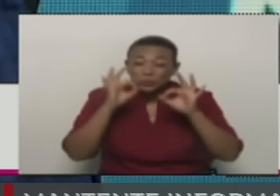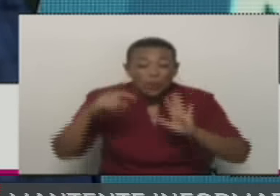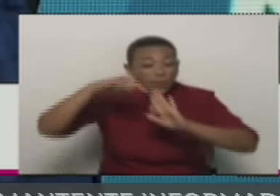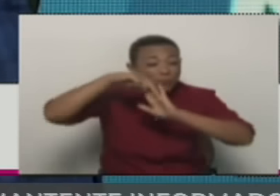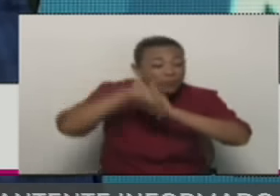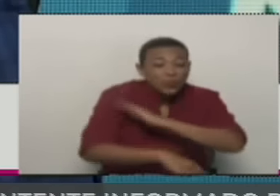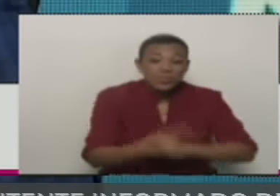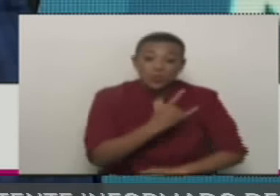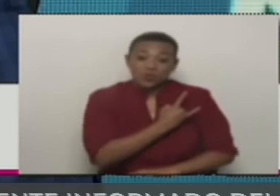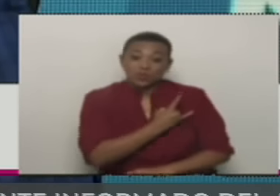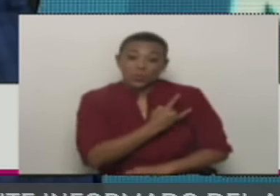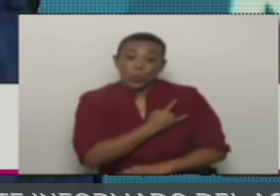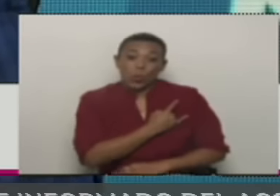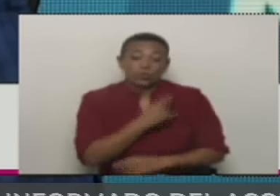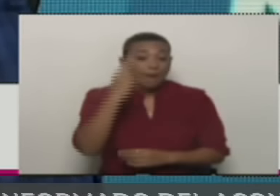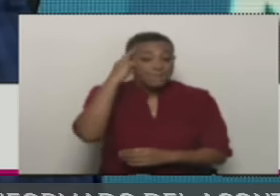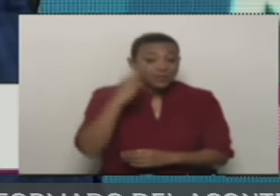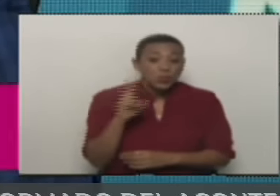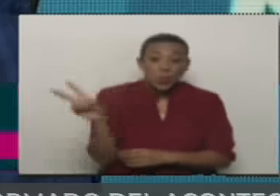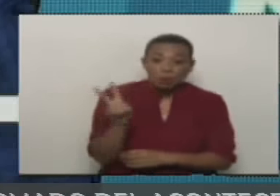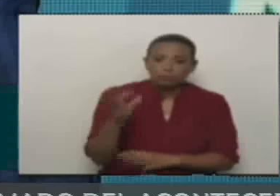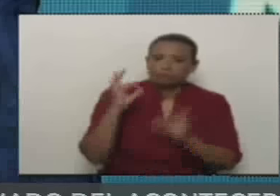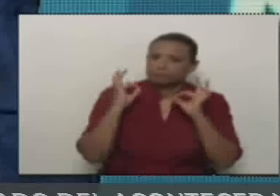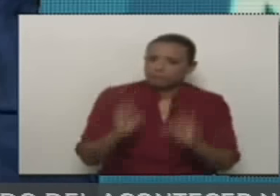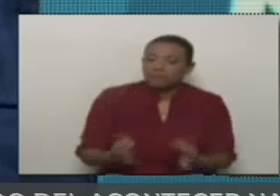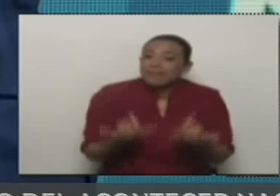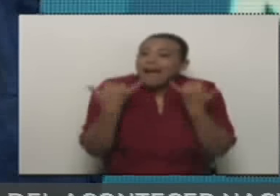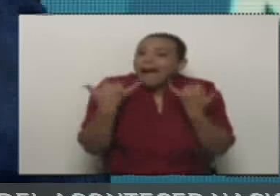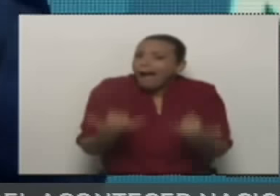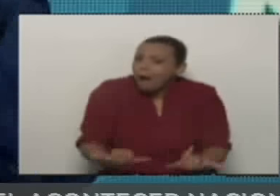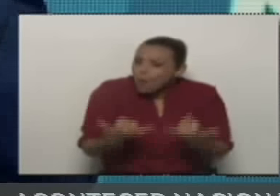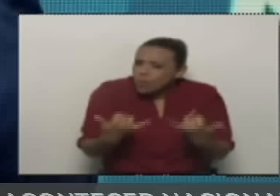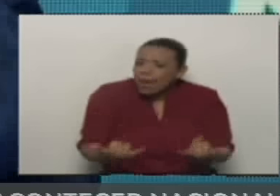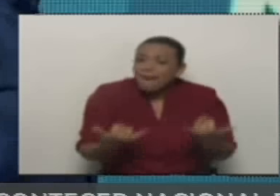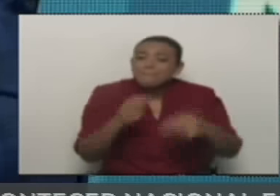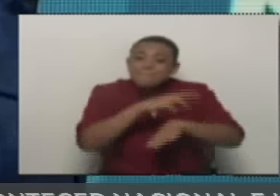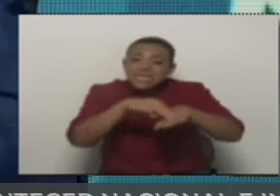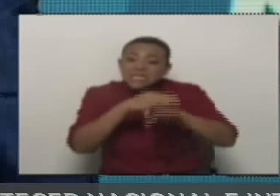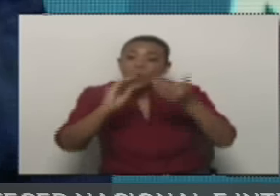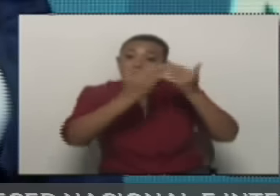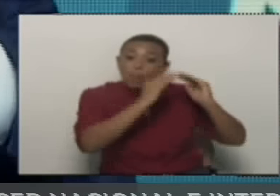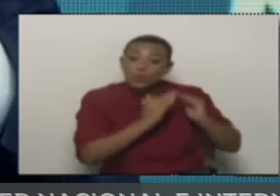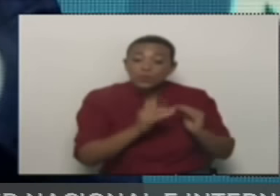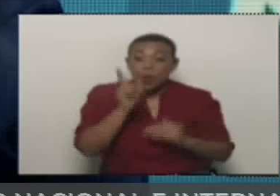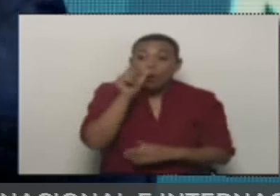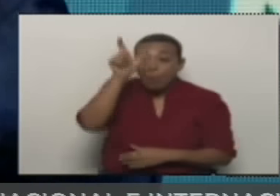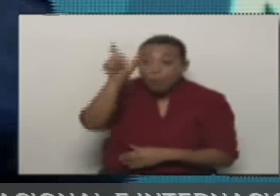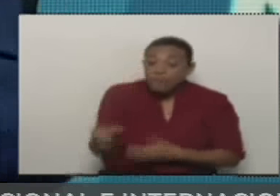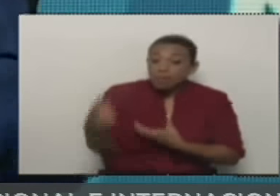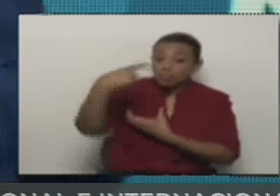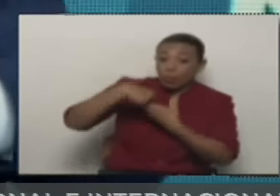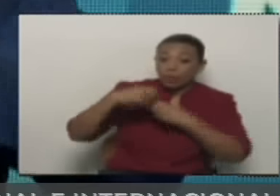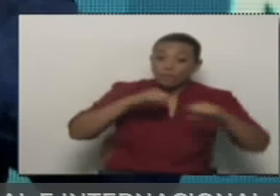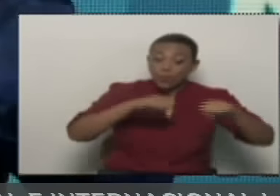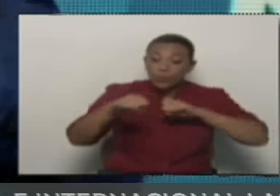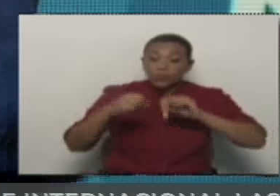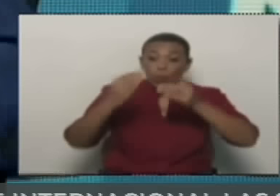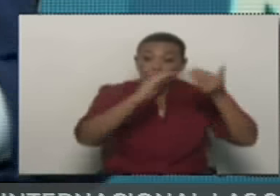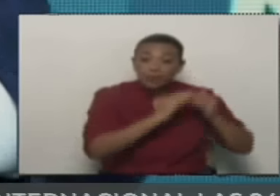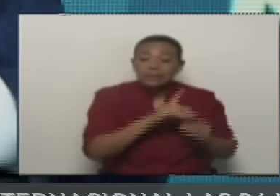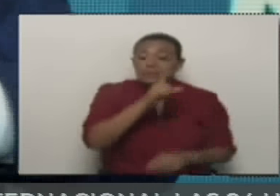de la Universidad Bolivariana de Venezuela. Ahora, nuestro ministro de Comunas es miembro de los movimientos comunales,